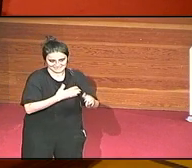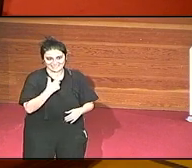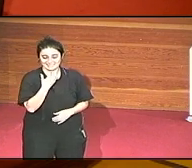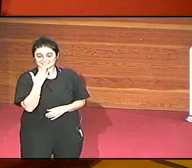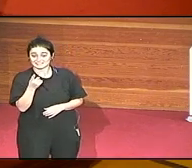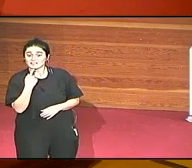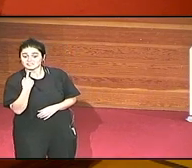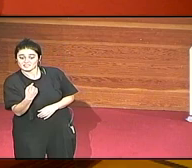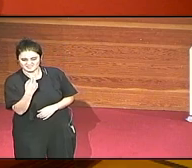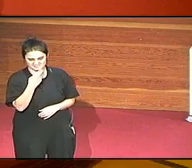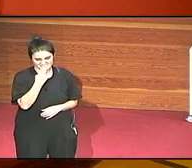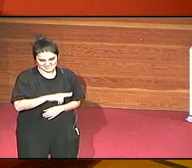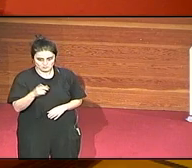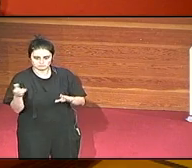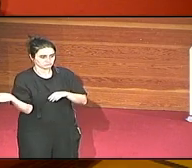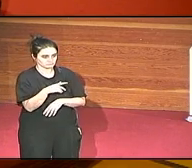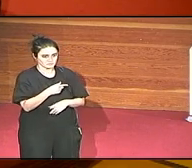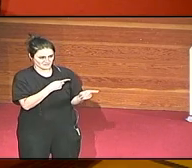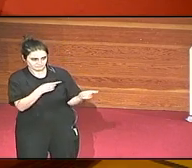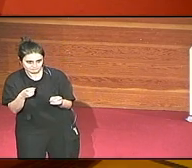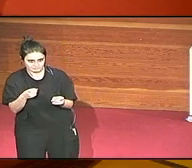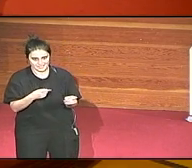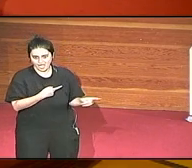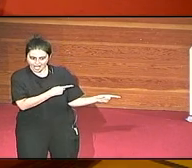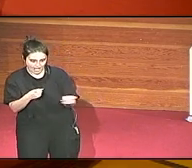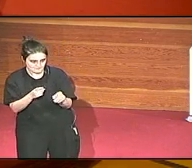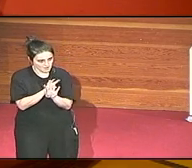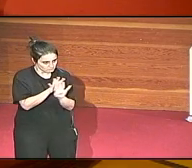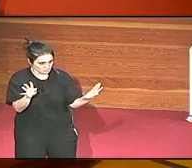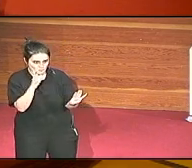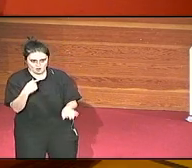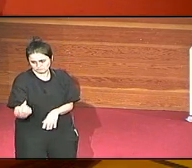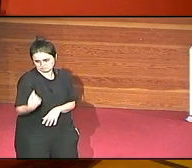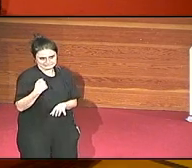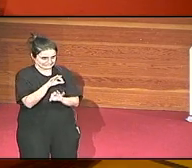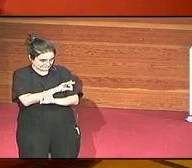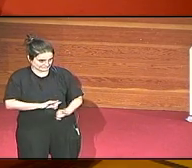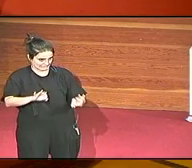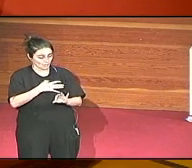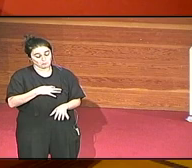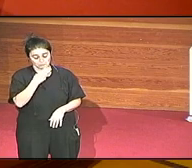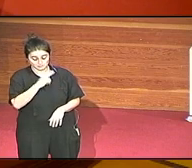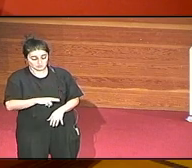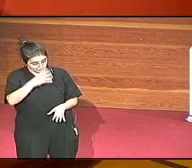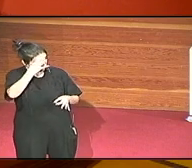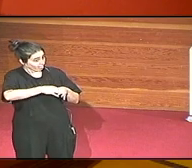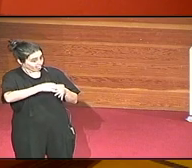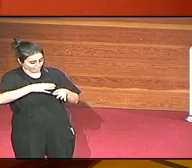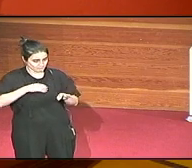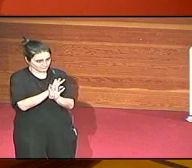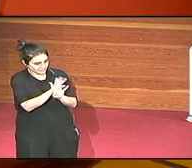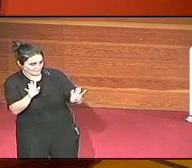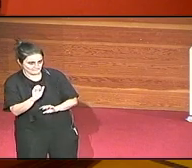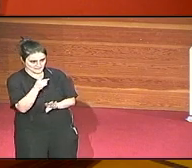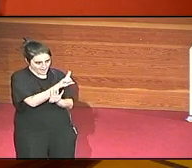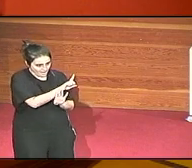primera línea de combate con un arma y que las balas no le van a dar solamente se lo creerá y seguirá esta primera línea de batalla